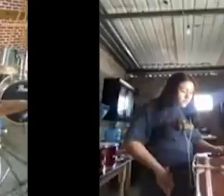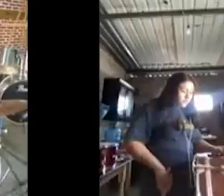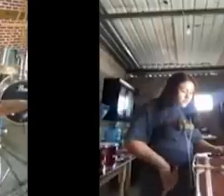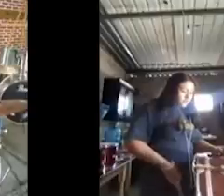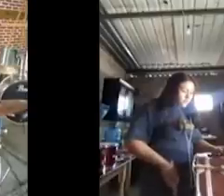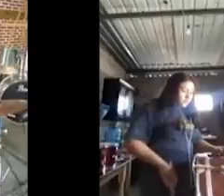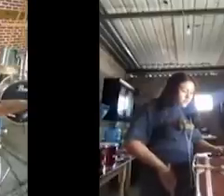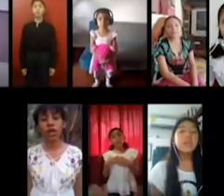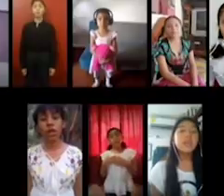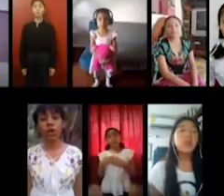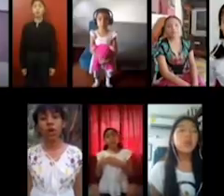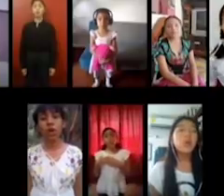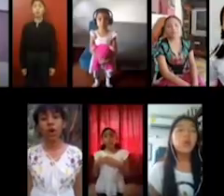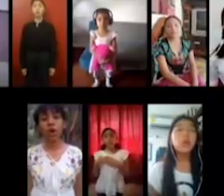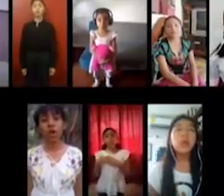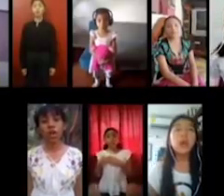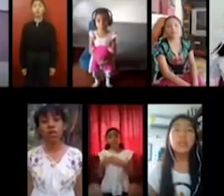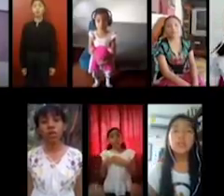¡Gracias!